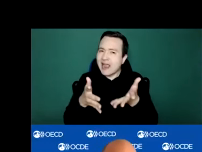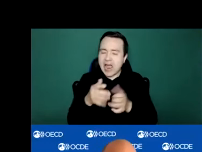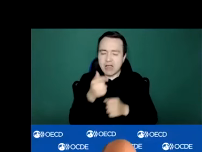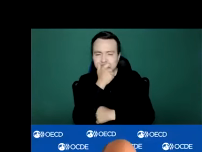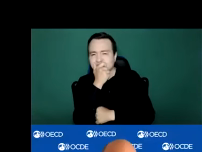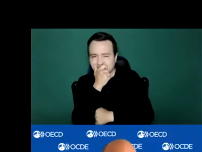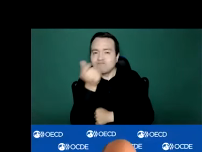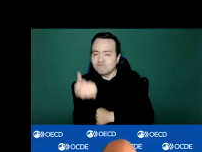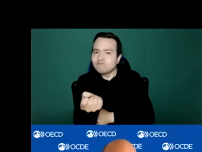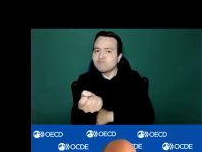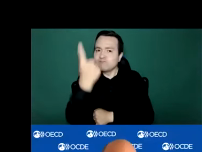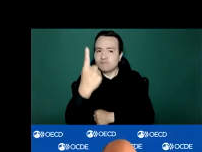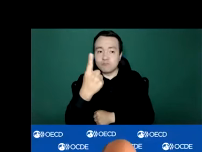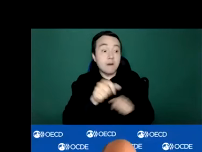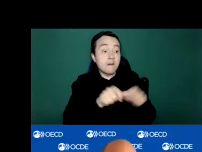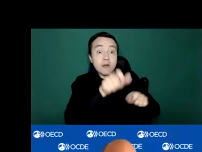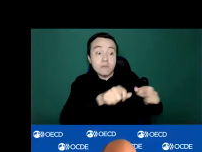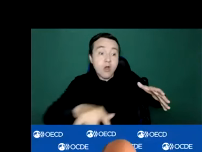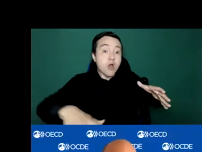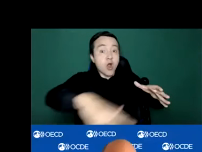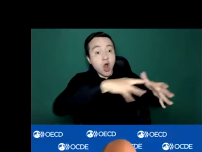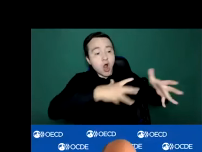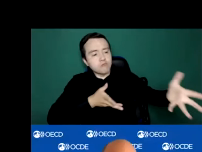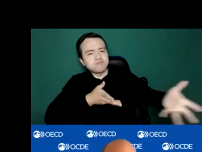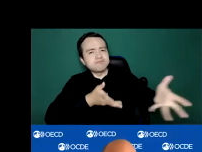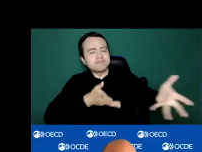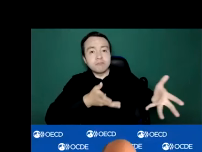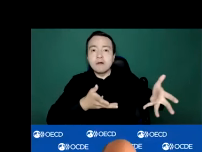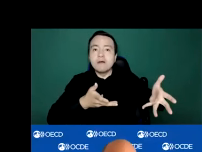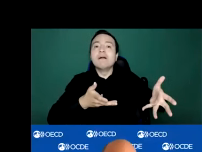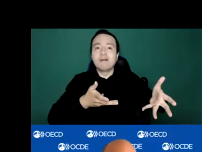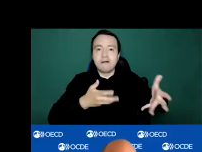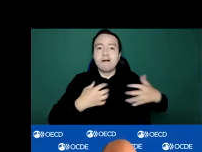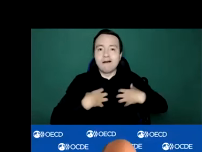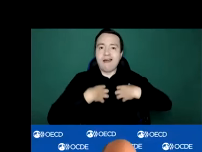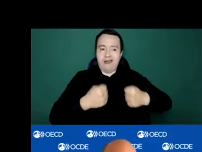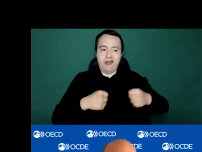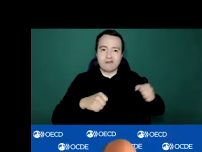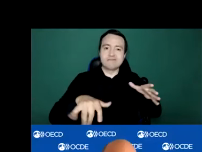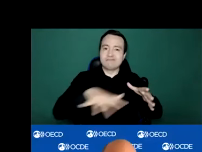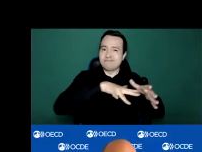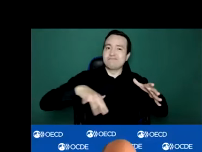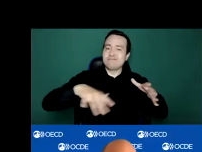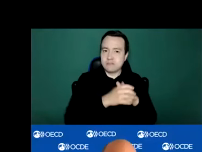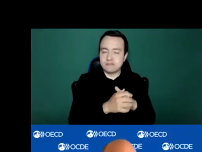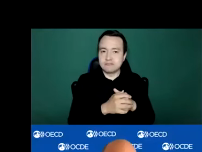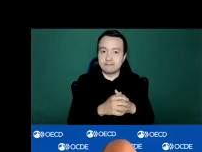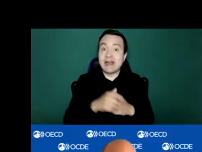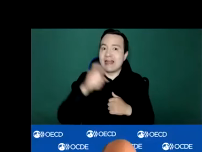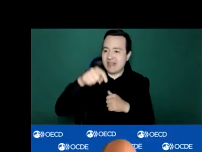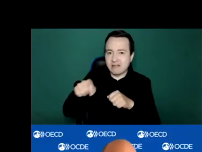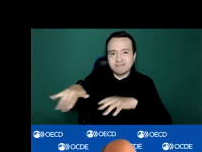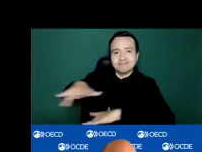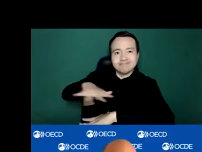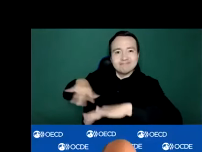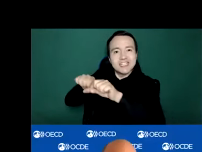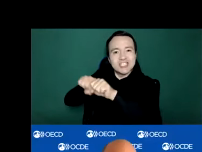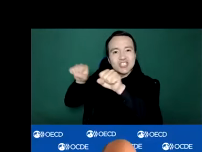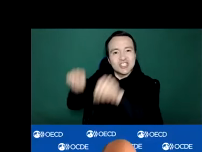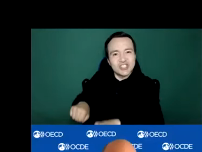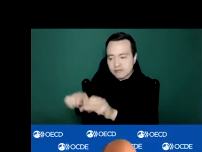pública y en base al fortalecimiento de los sistemas sanitarios y mejoramiento de la salud pública en todas